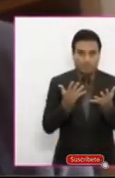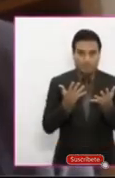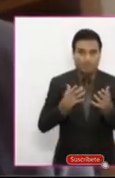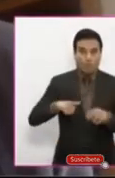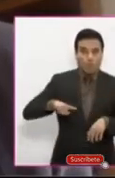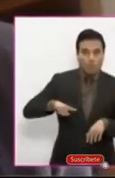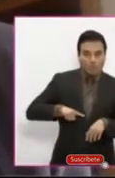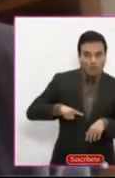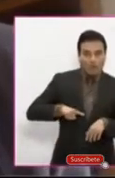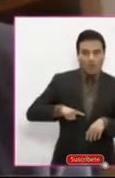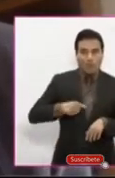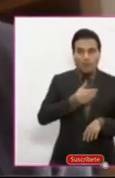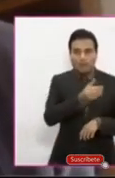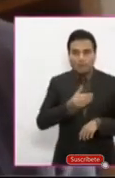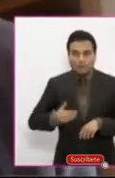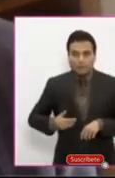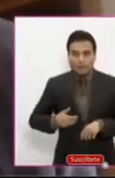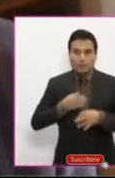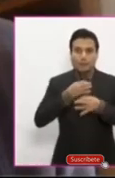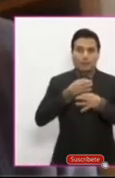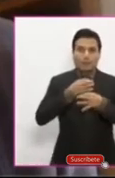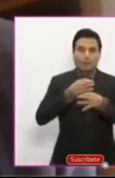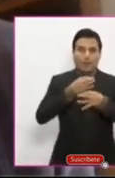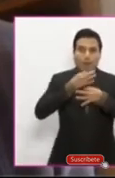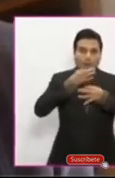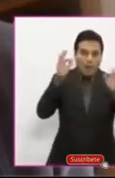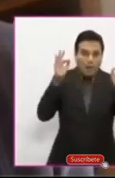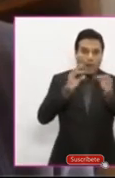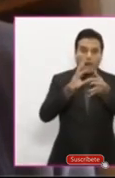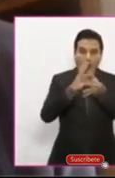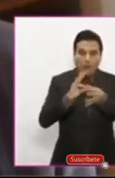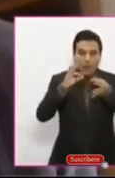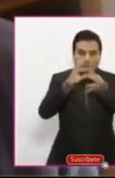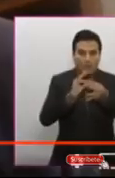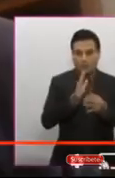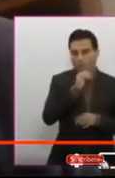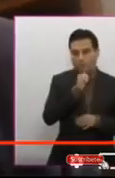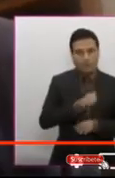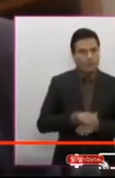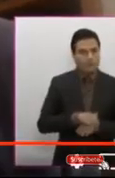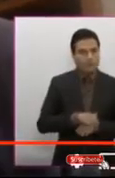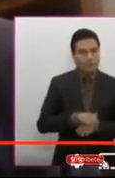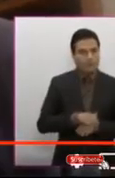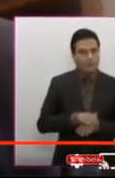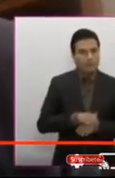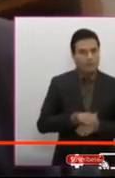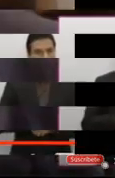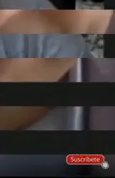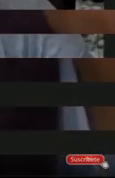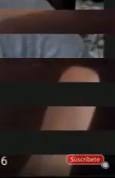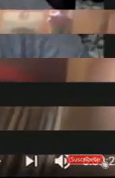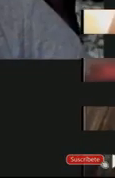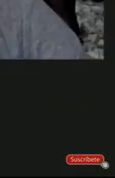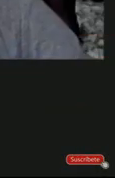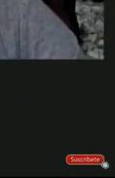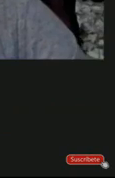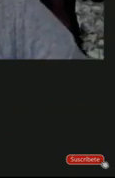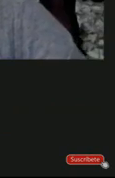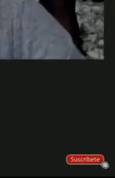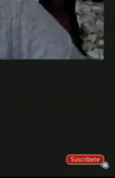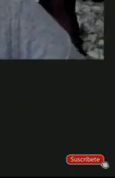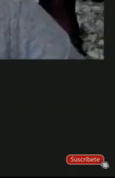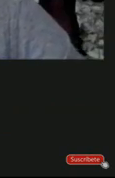gubernamentales que cuando hay campañas electorales no hay mañaneras cuando hay